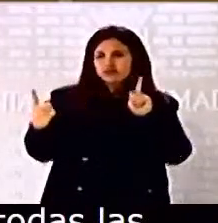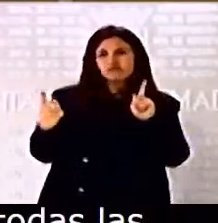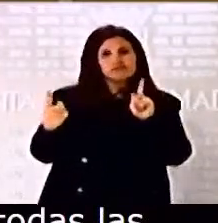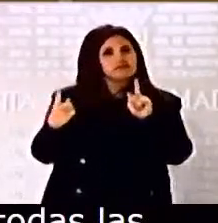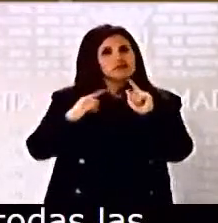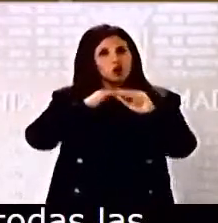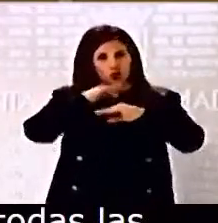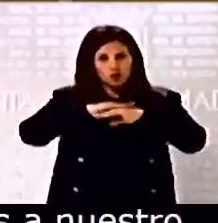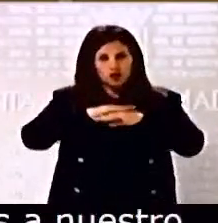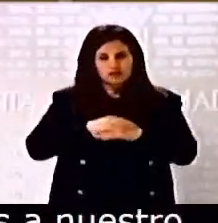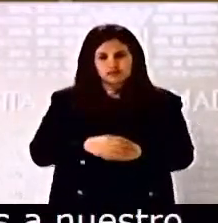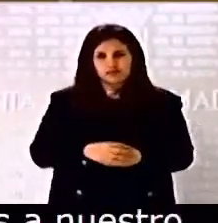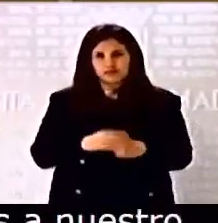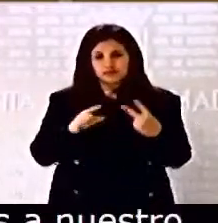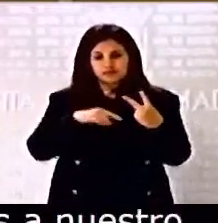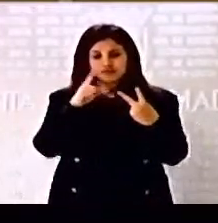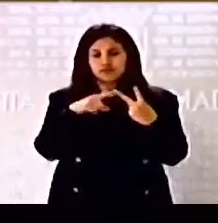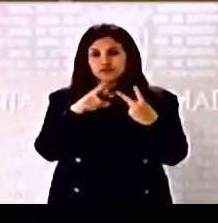Segundo,